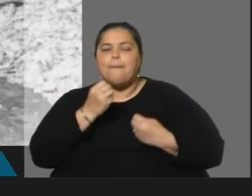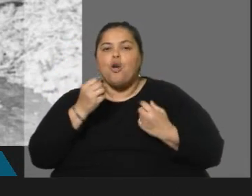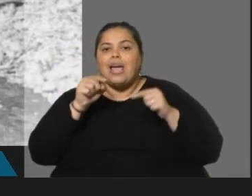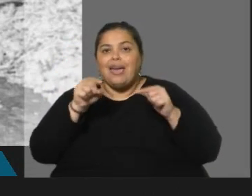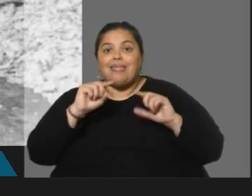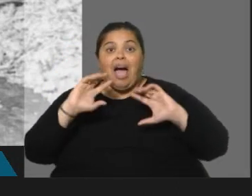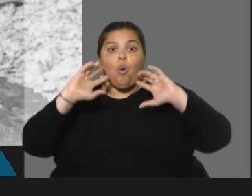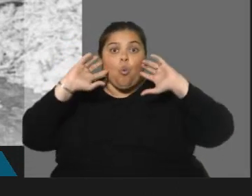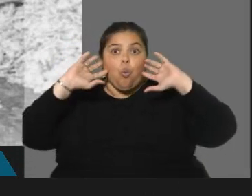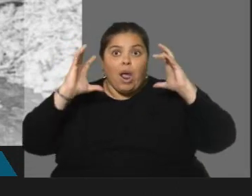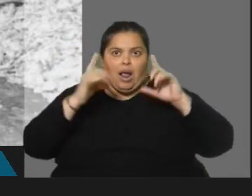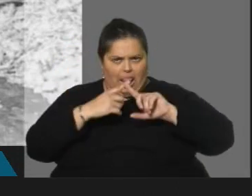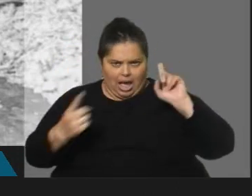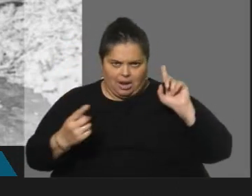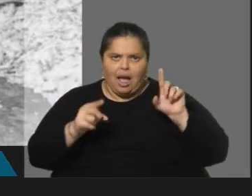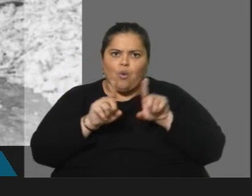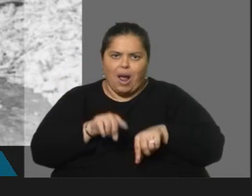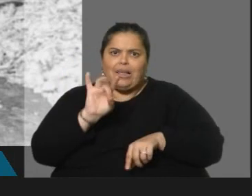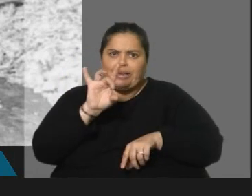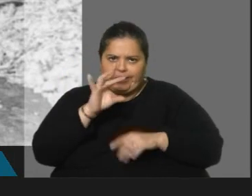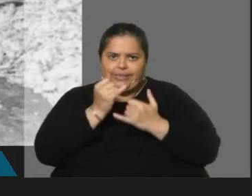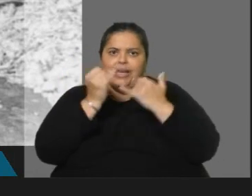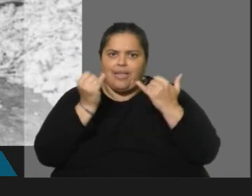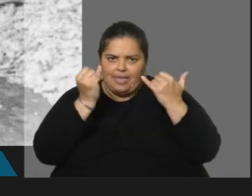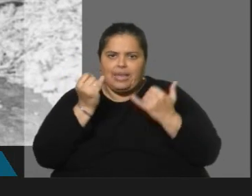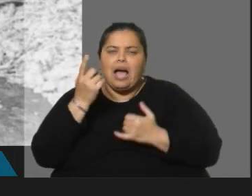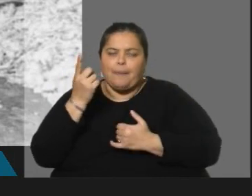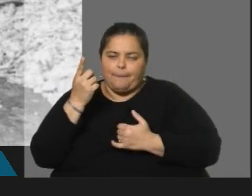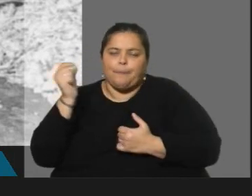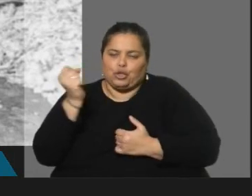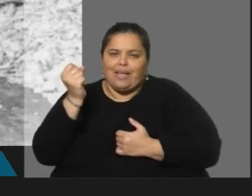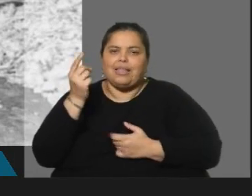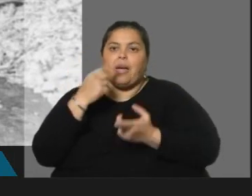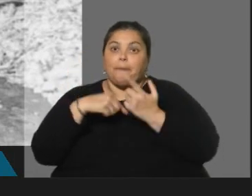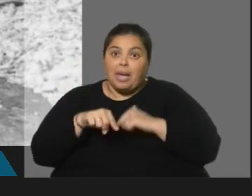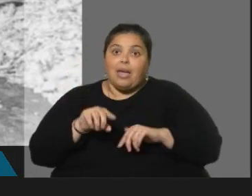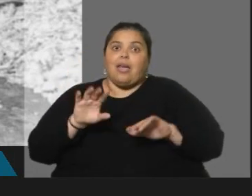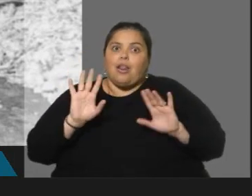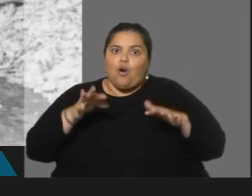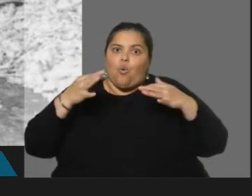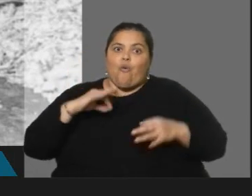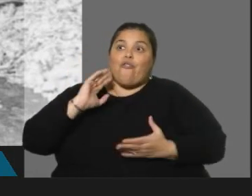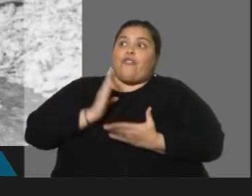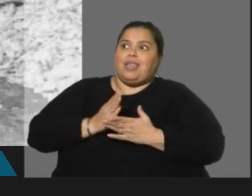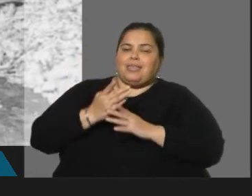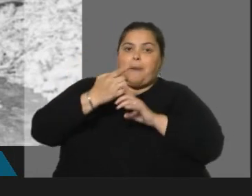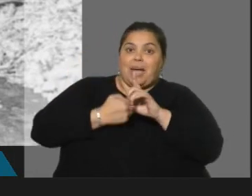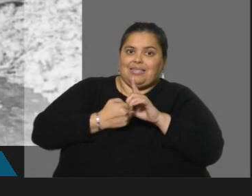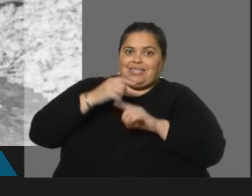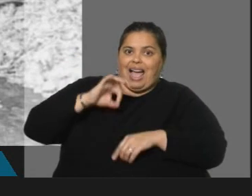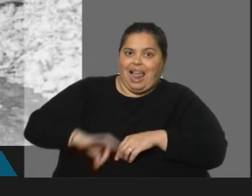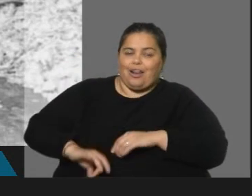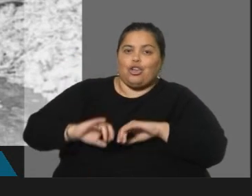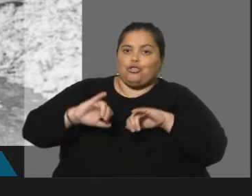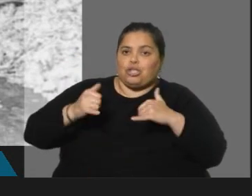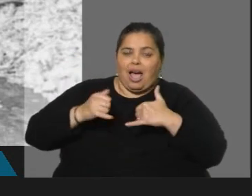bueno igual fue larga quince días tenía mucho de símbolo en un fin de mes donde los salarios ya se